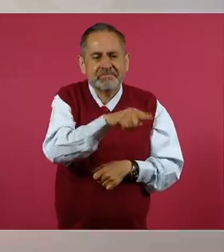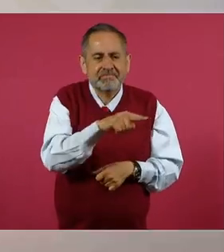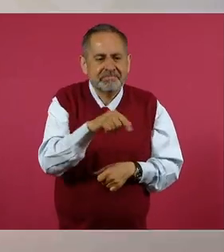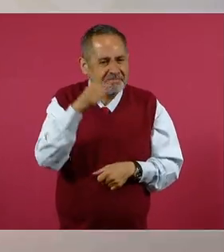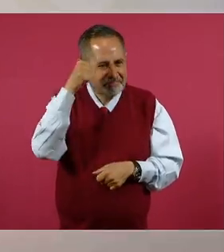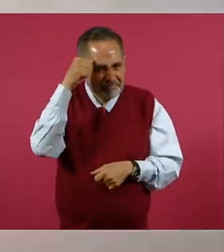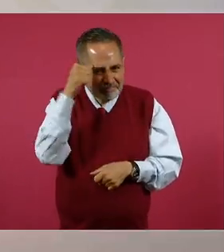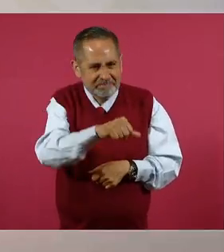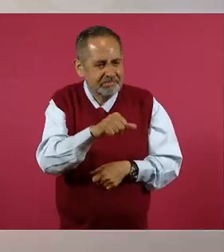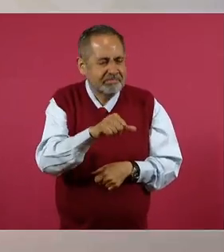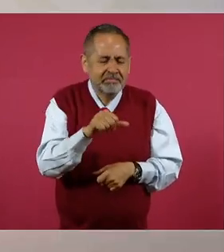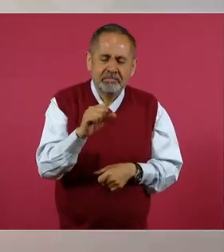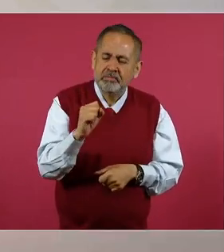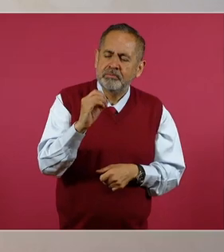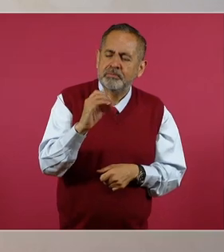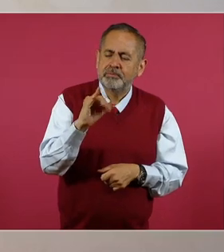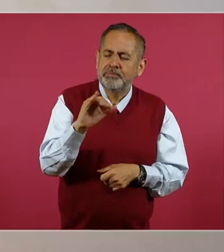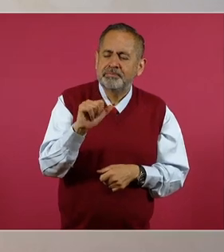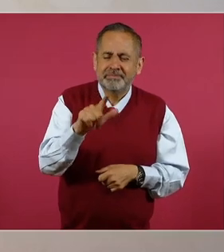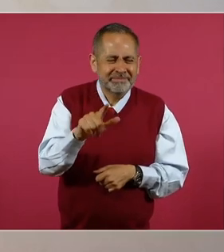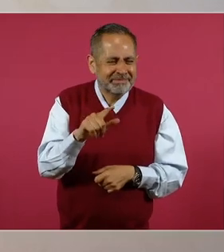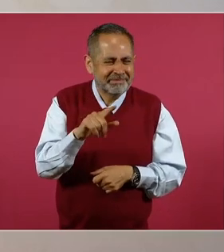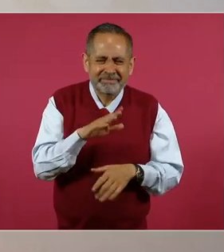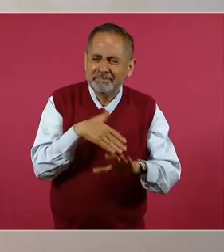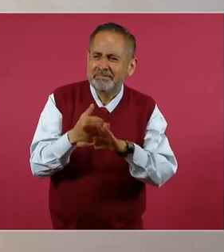pecados sociales,